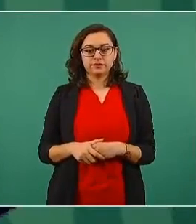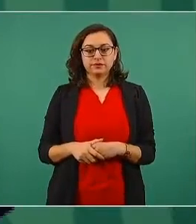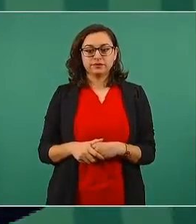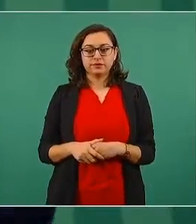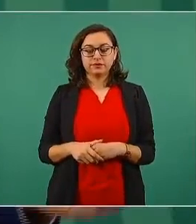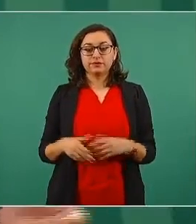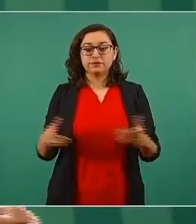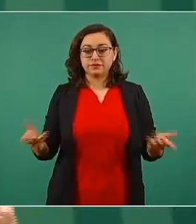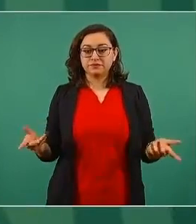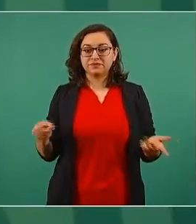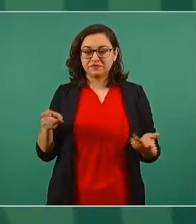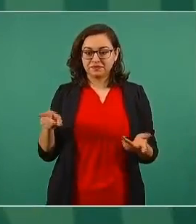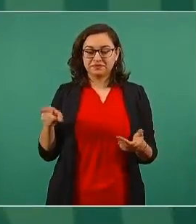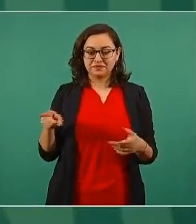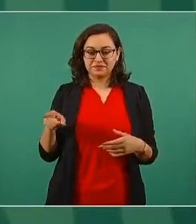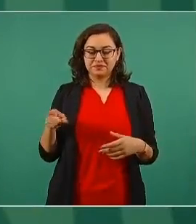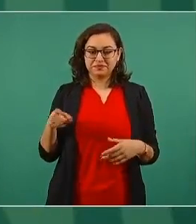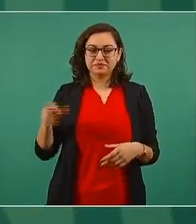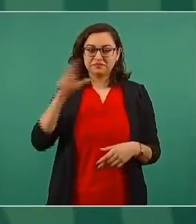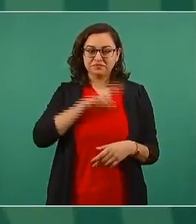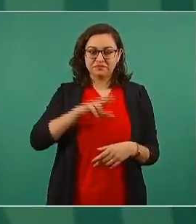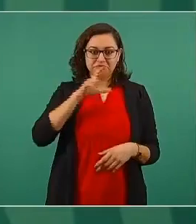rentaban los equipos,